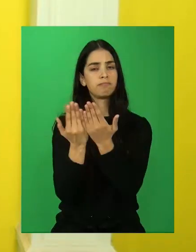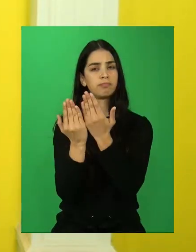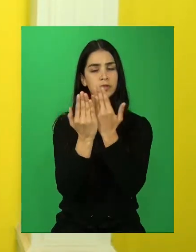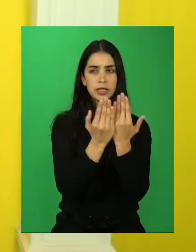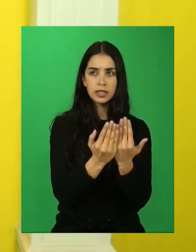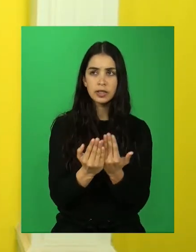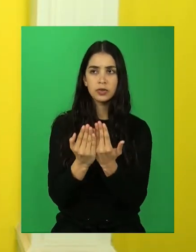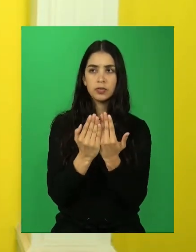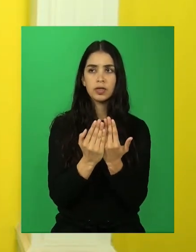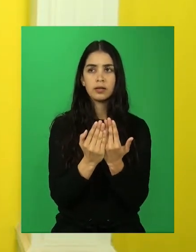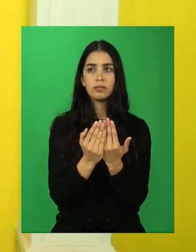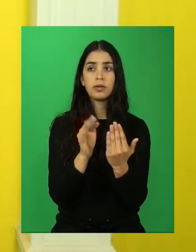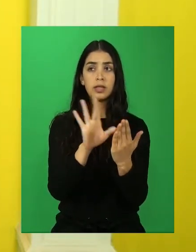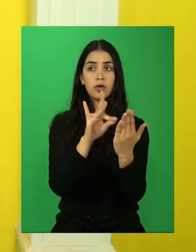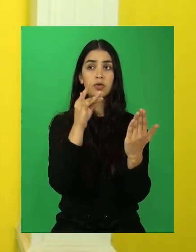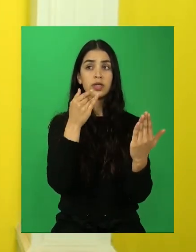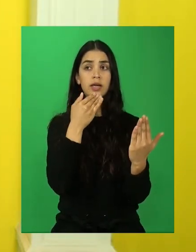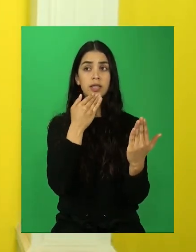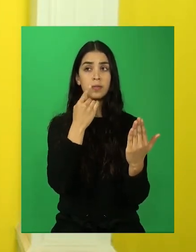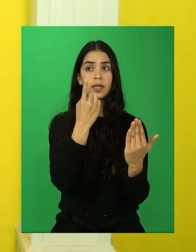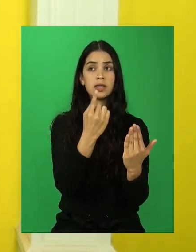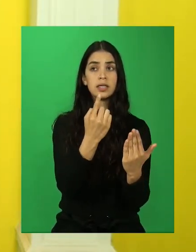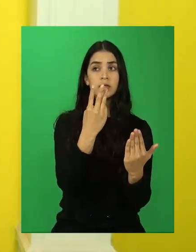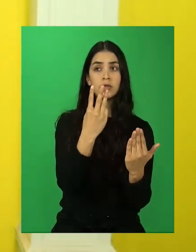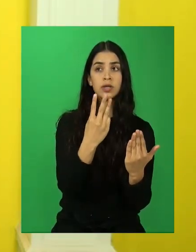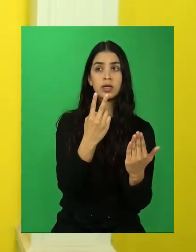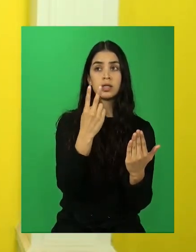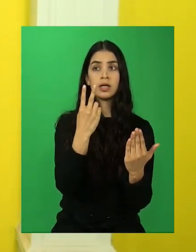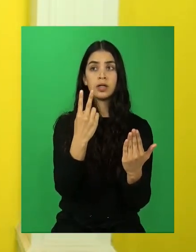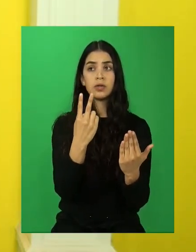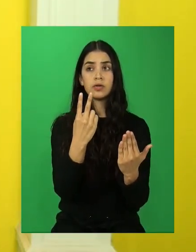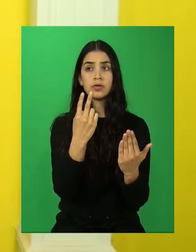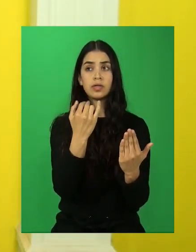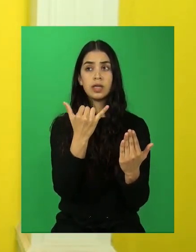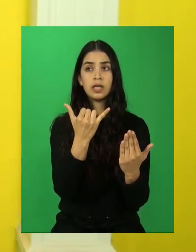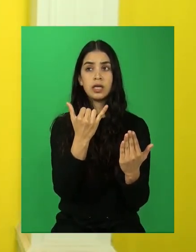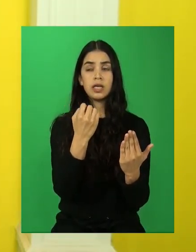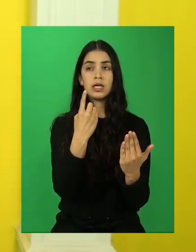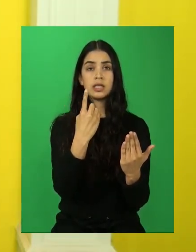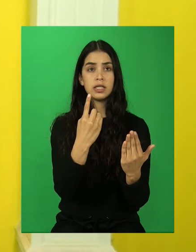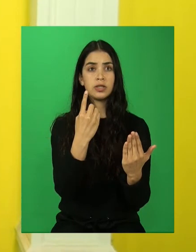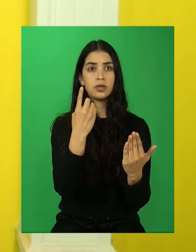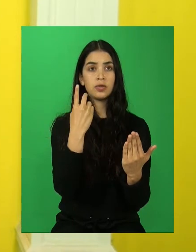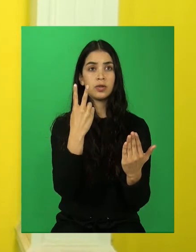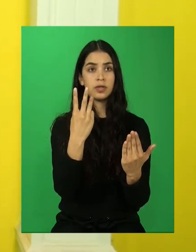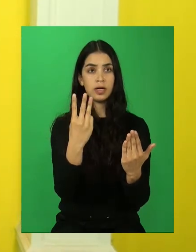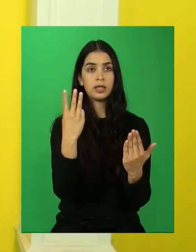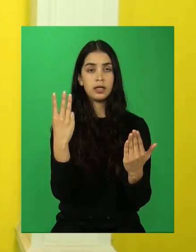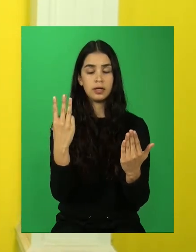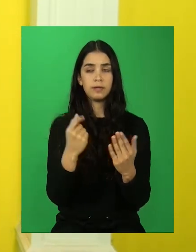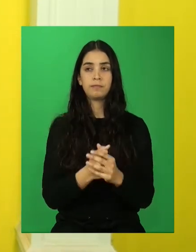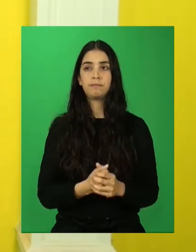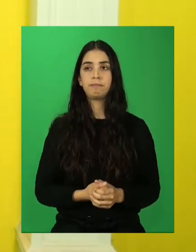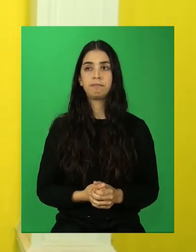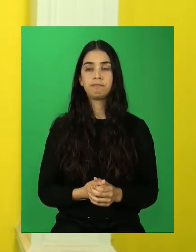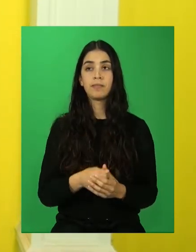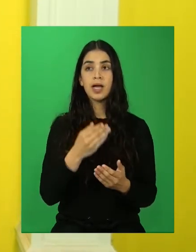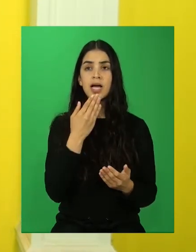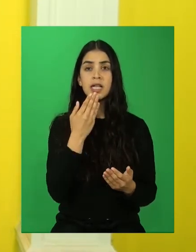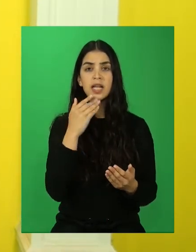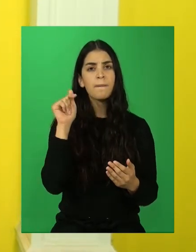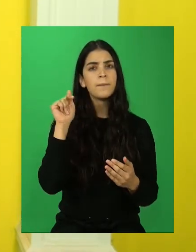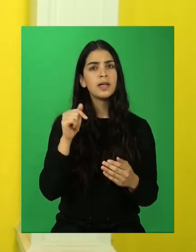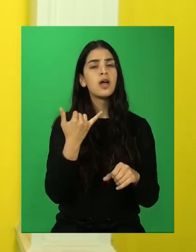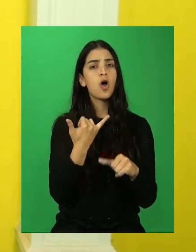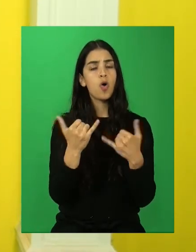132 y 133. Terminando estas actividades, pueden seguir con esa guía de aprendizaje. E incluso hay un